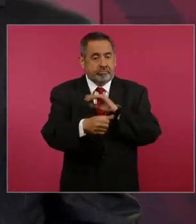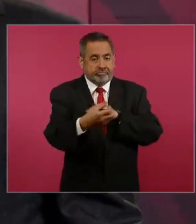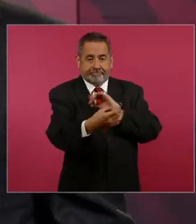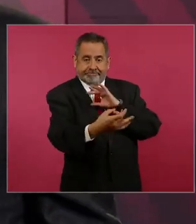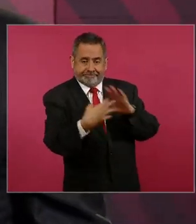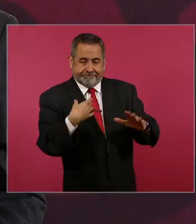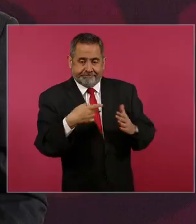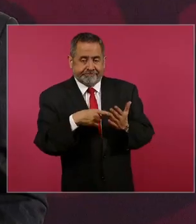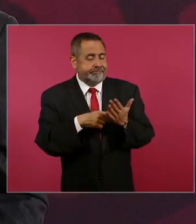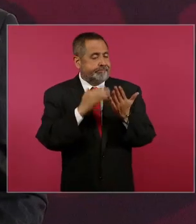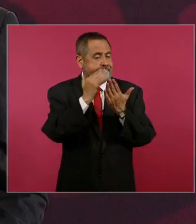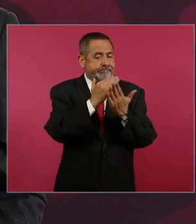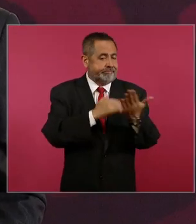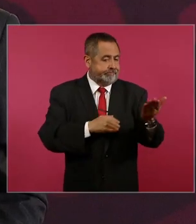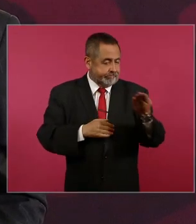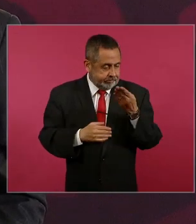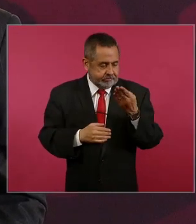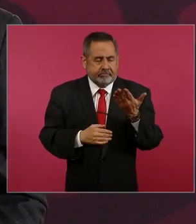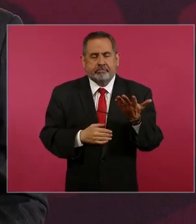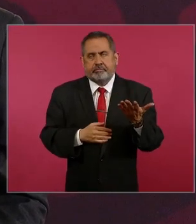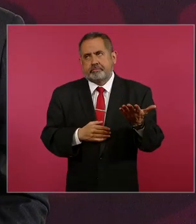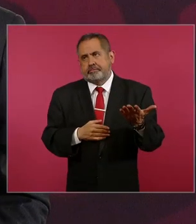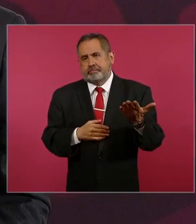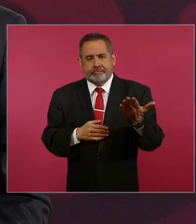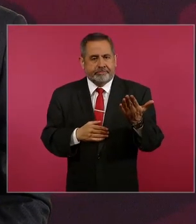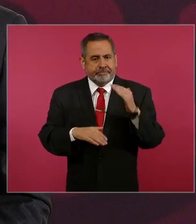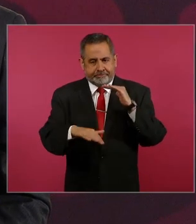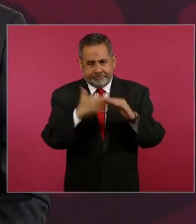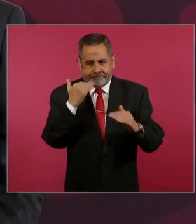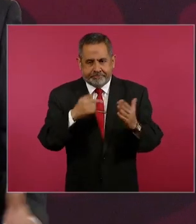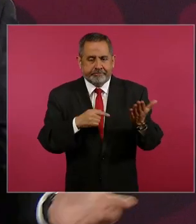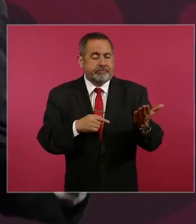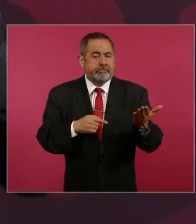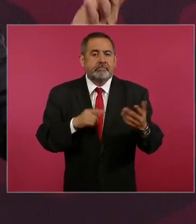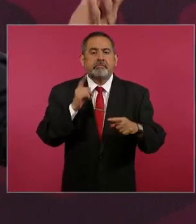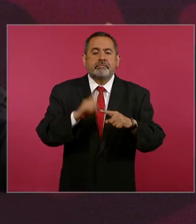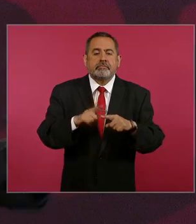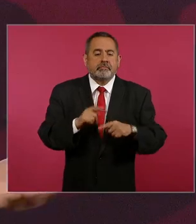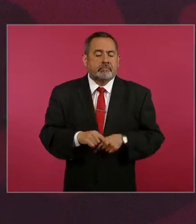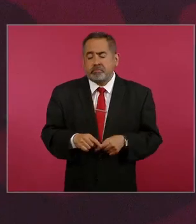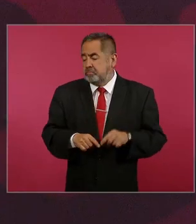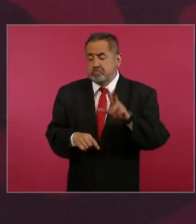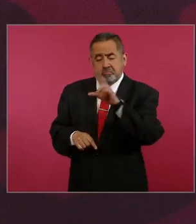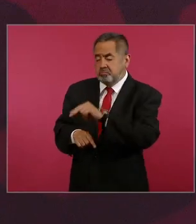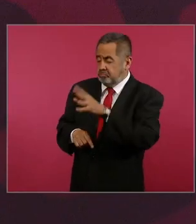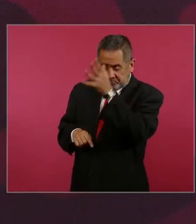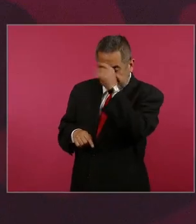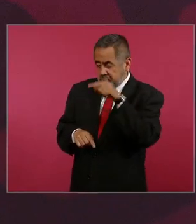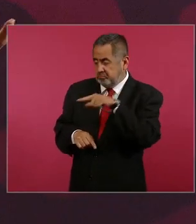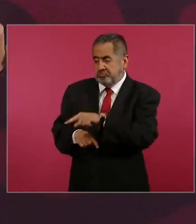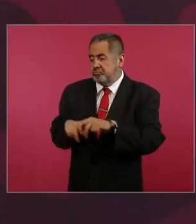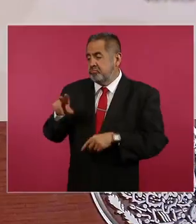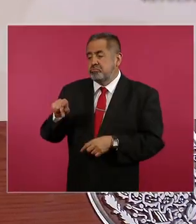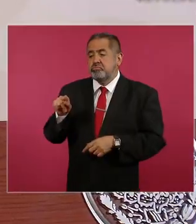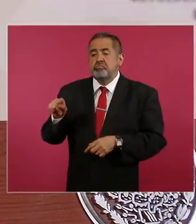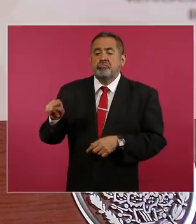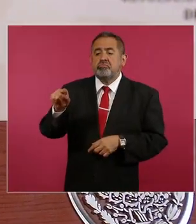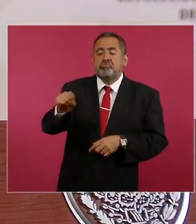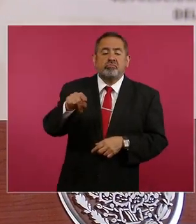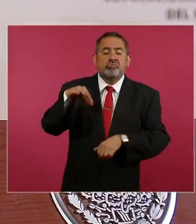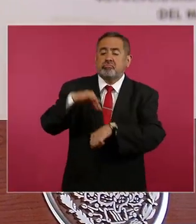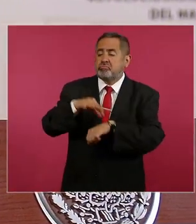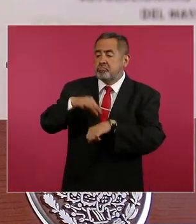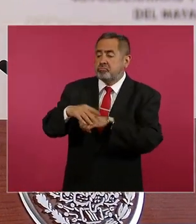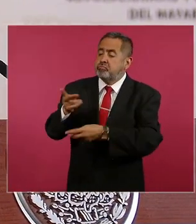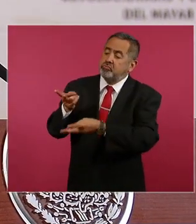me enviaron fue que estaban en contra de los médicos cubanos